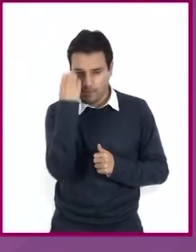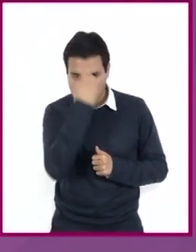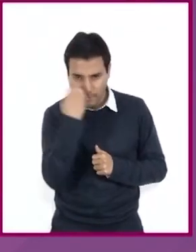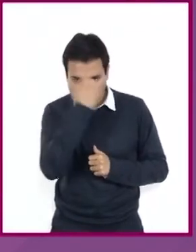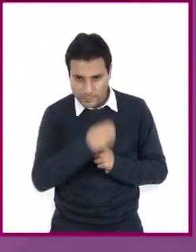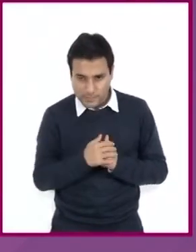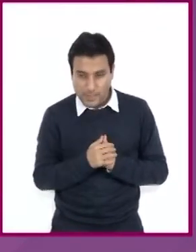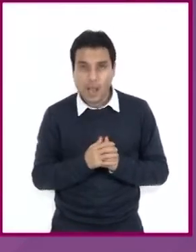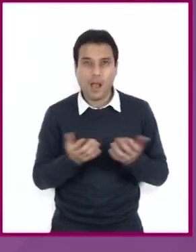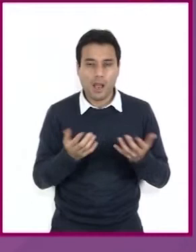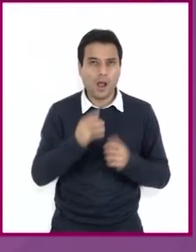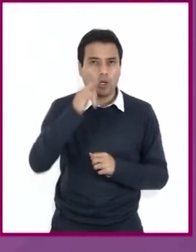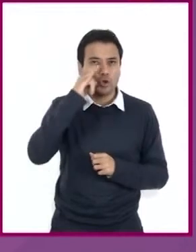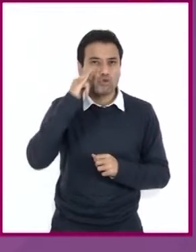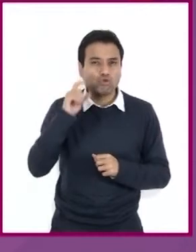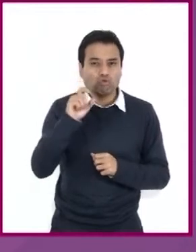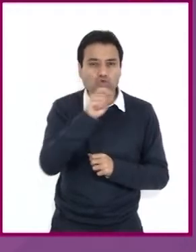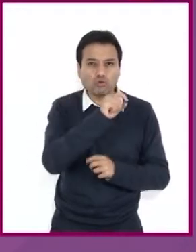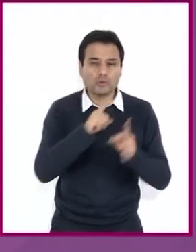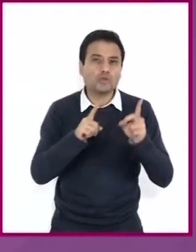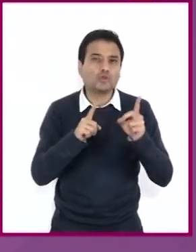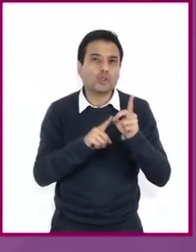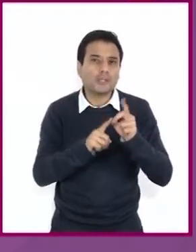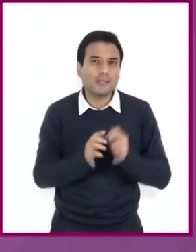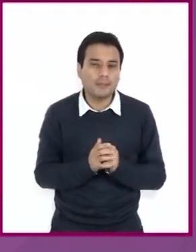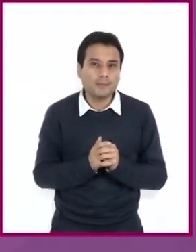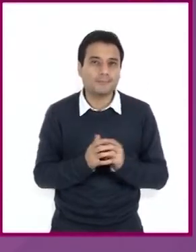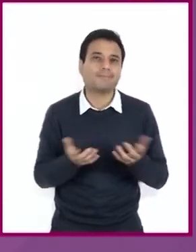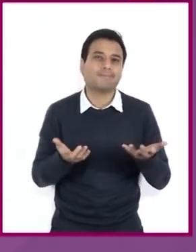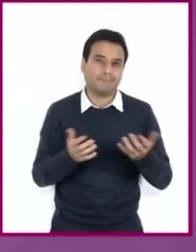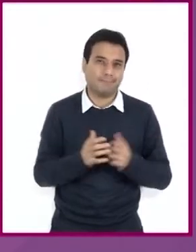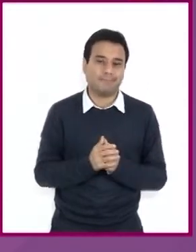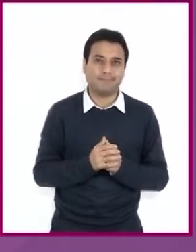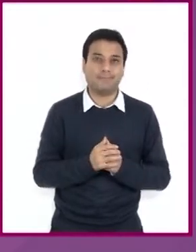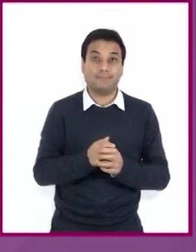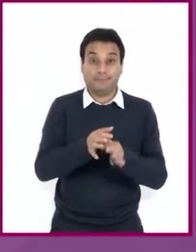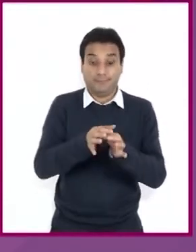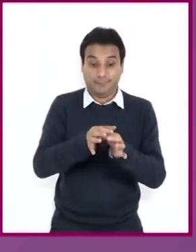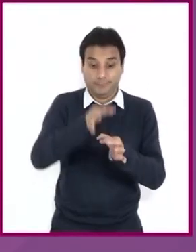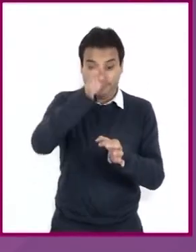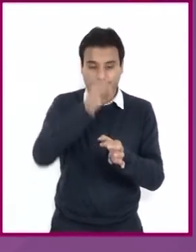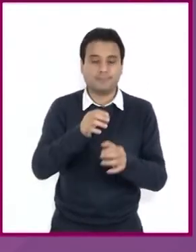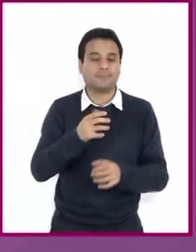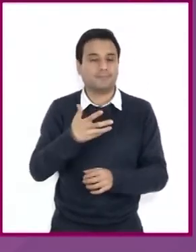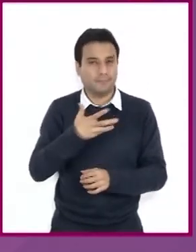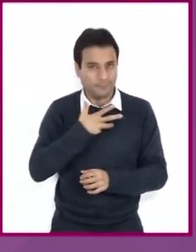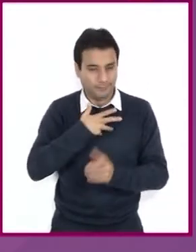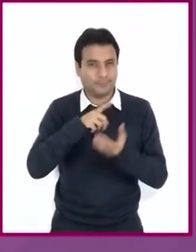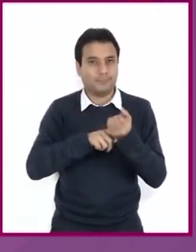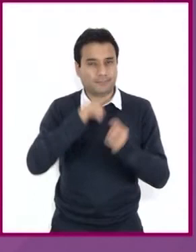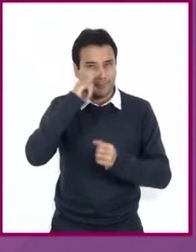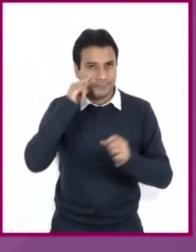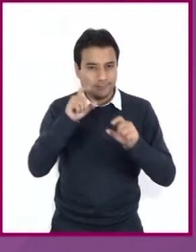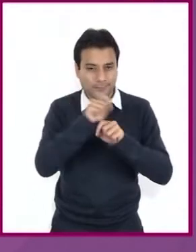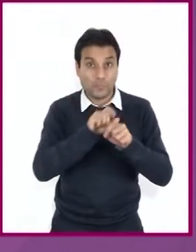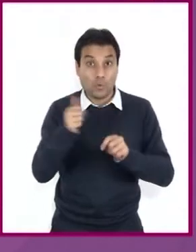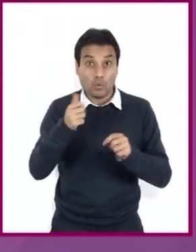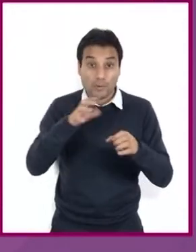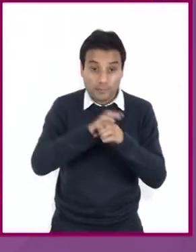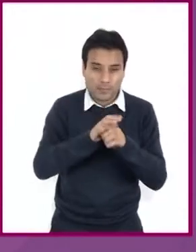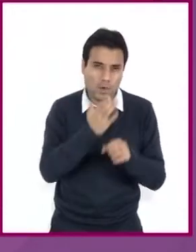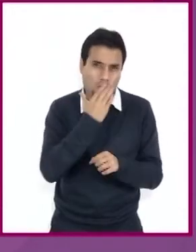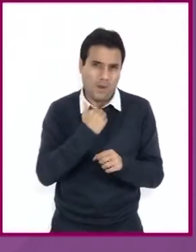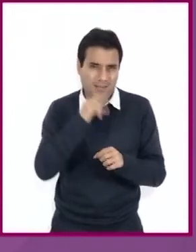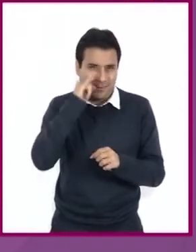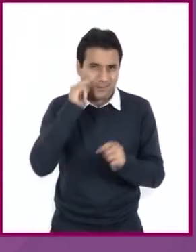los microorganismos aparecerían en los frascos con cuellos derechos, pero no en los de cuellos sellados o en los de cuellos